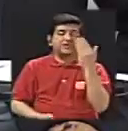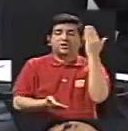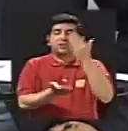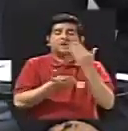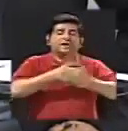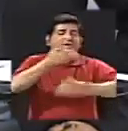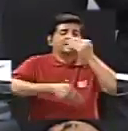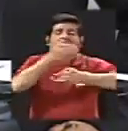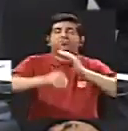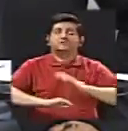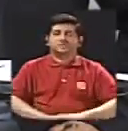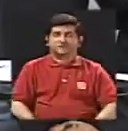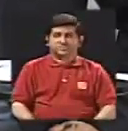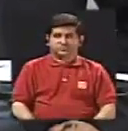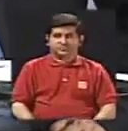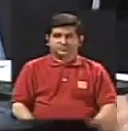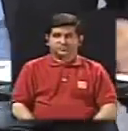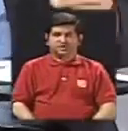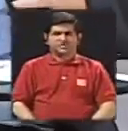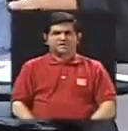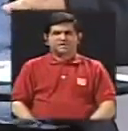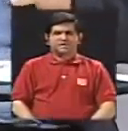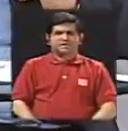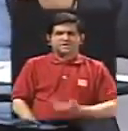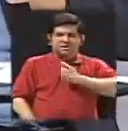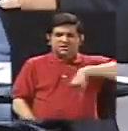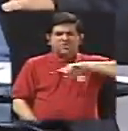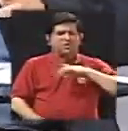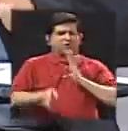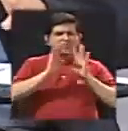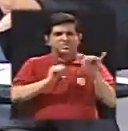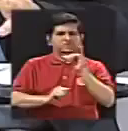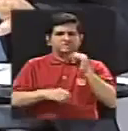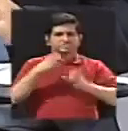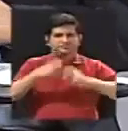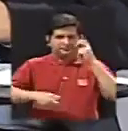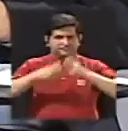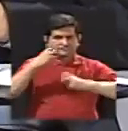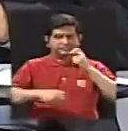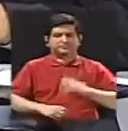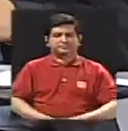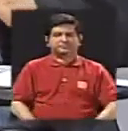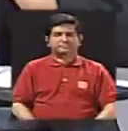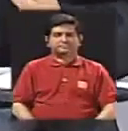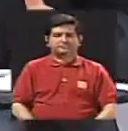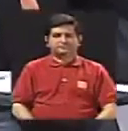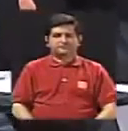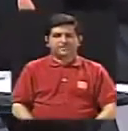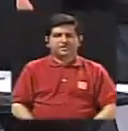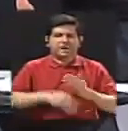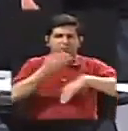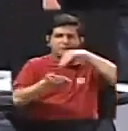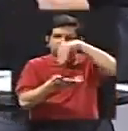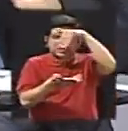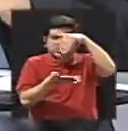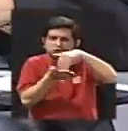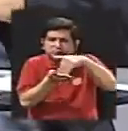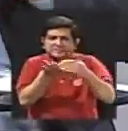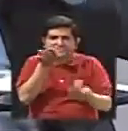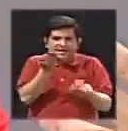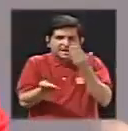proceso. De aquí también, aquí lo que estamos hablando también es del problema de centralización, que parece que